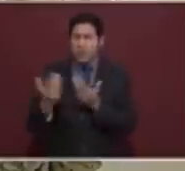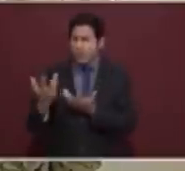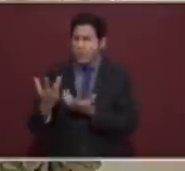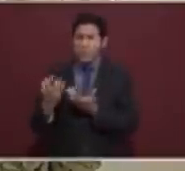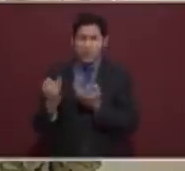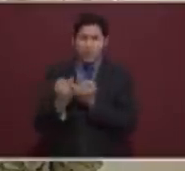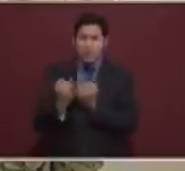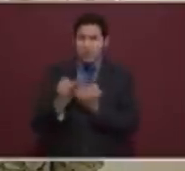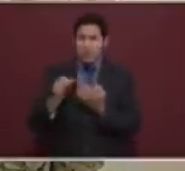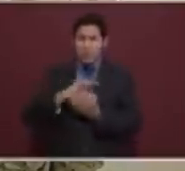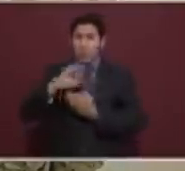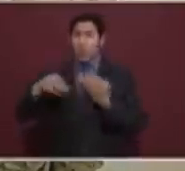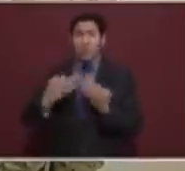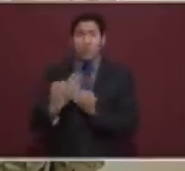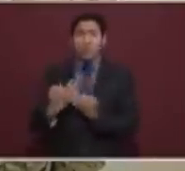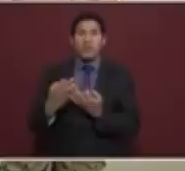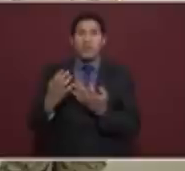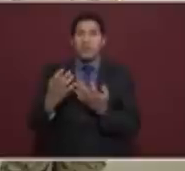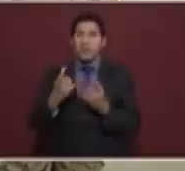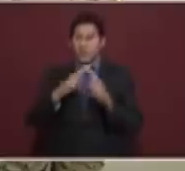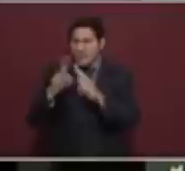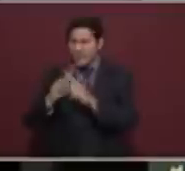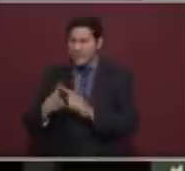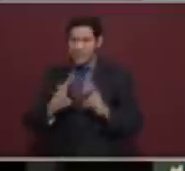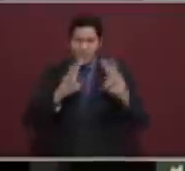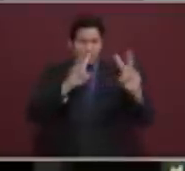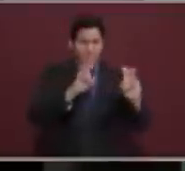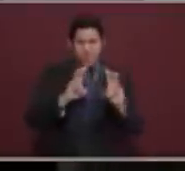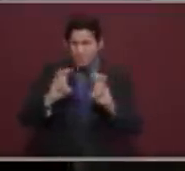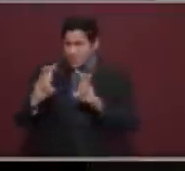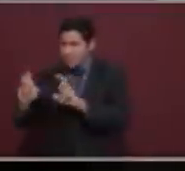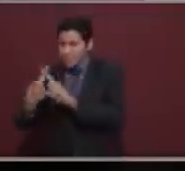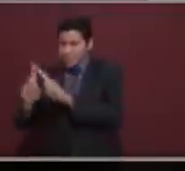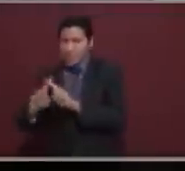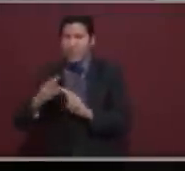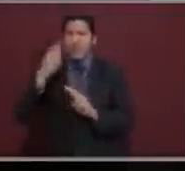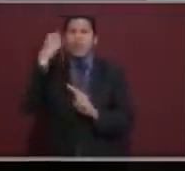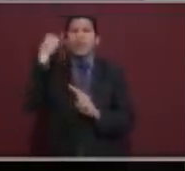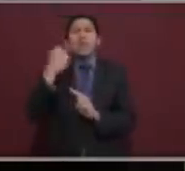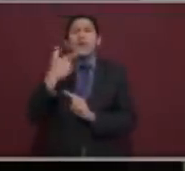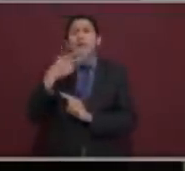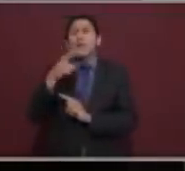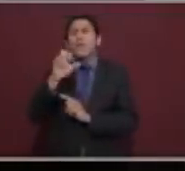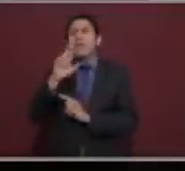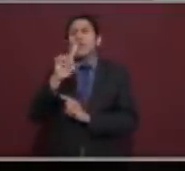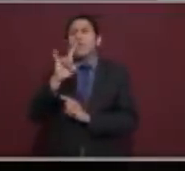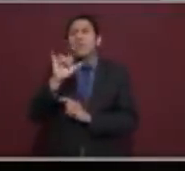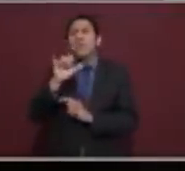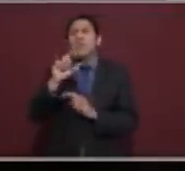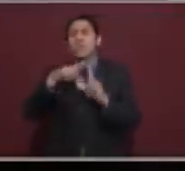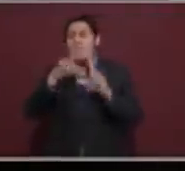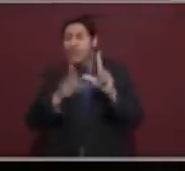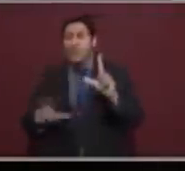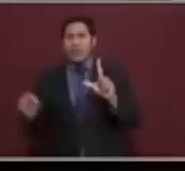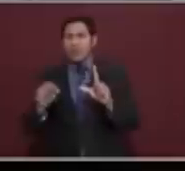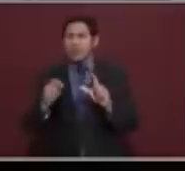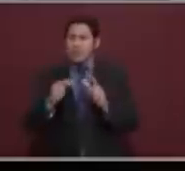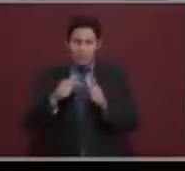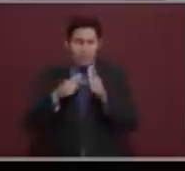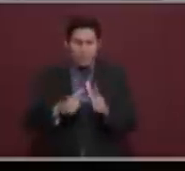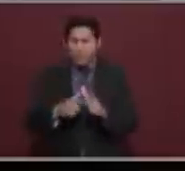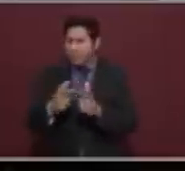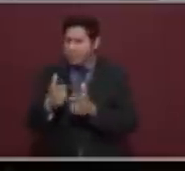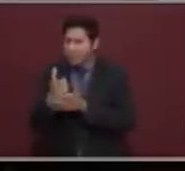en todos aquellos rubros para crear la guardia nacional es decir no estamos